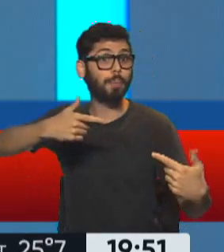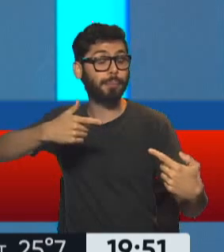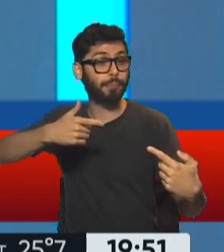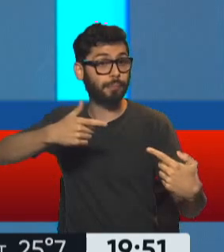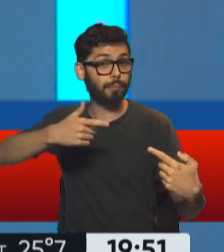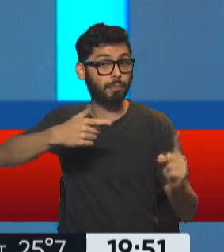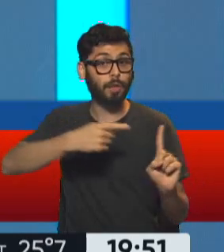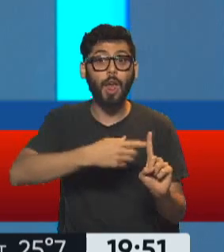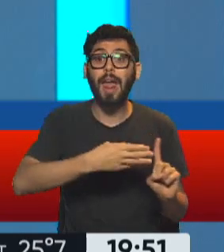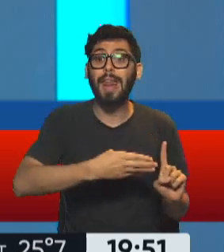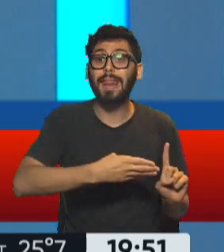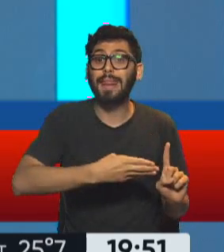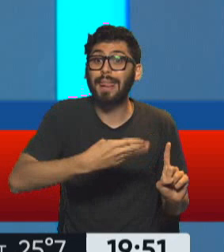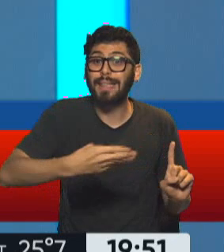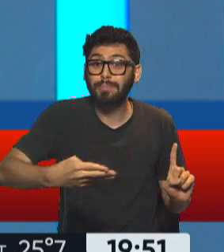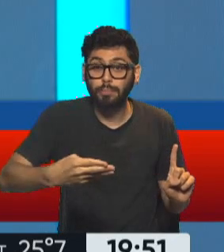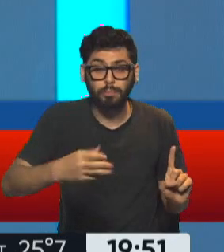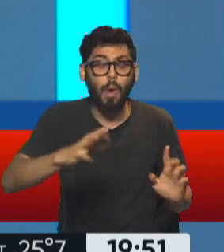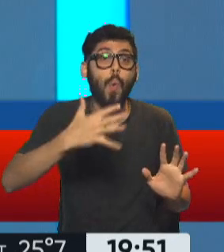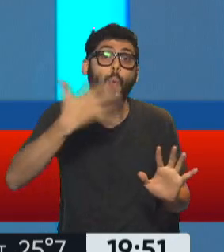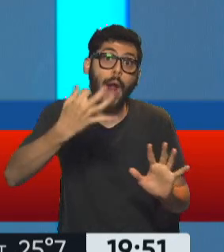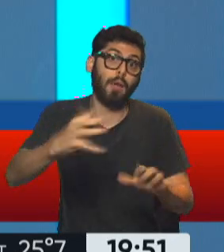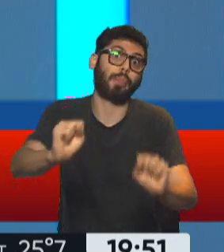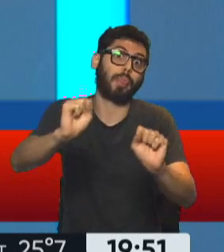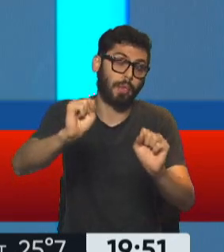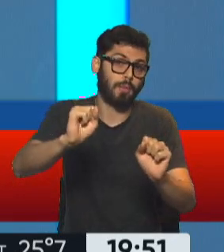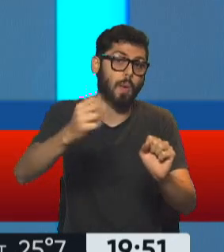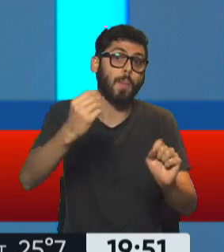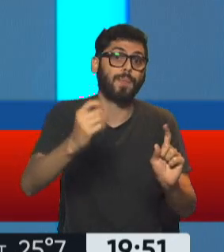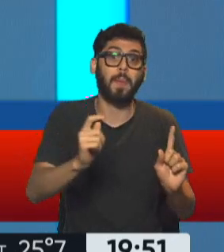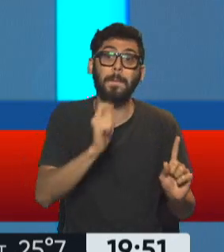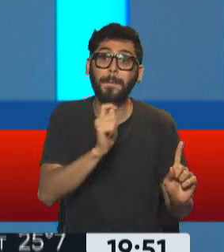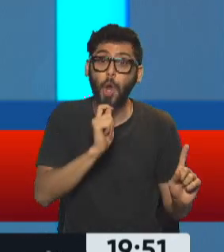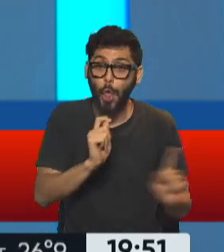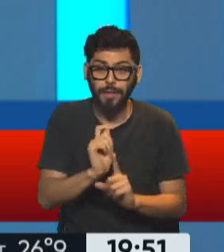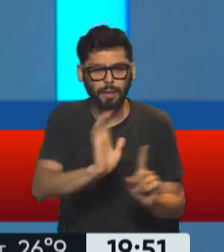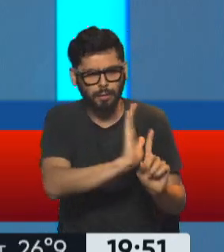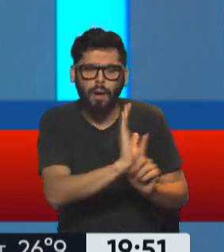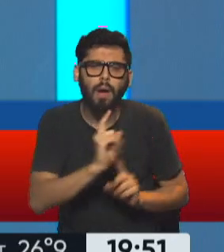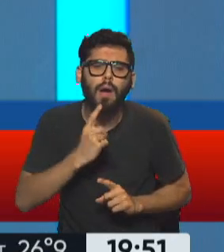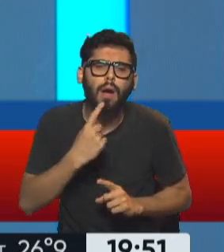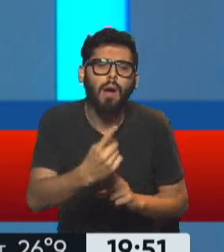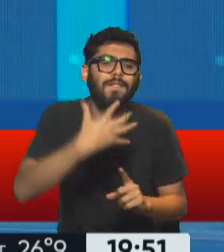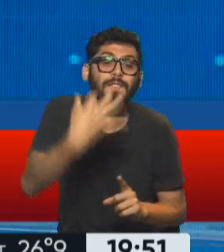Súbitamente surgió la verdad, probablemente porque muchos y muchas colegas acudieron a las fuentes correctas. Miriam, gracias.